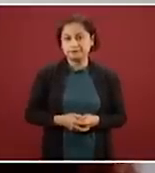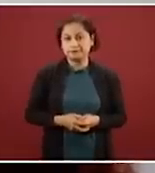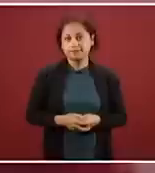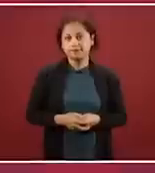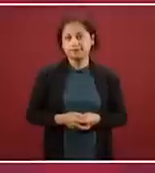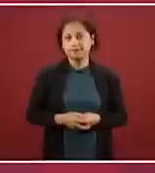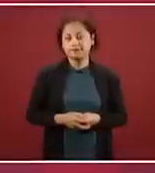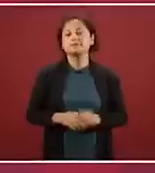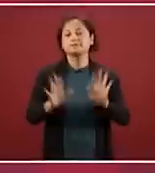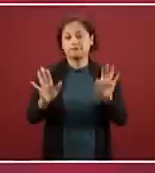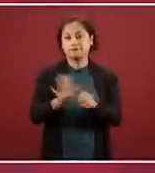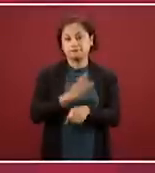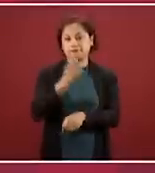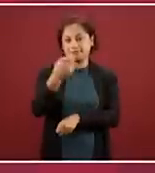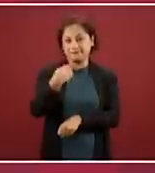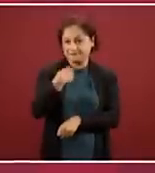a eso me refería,